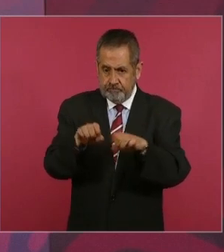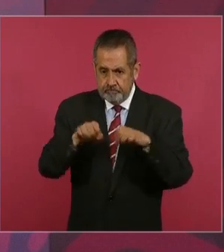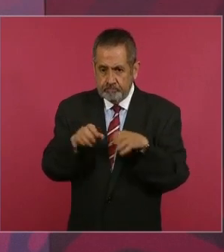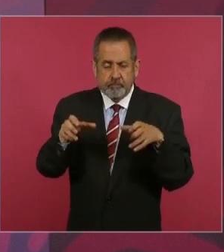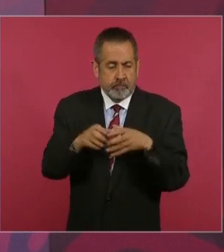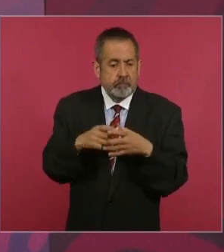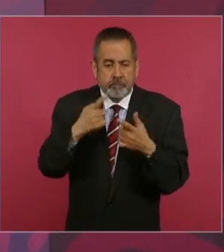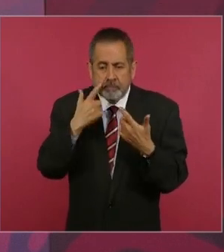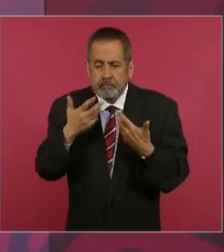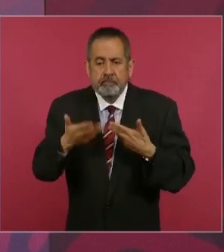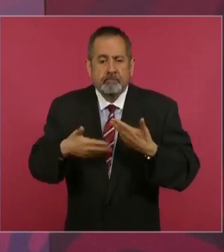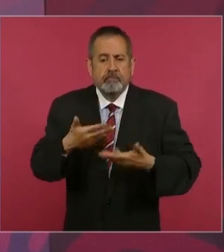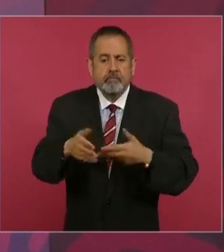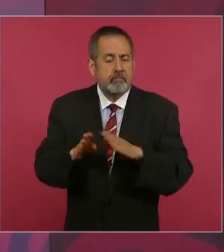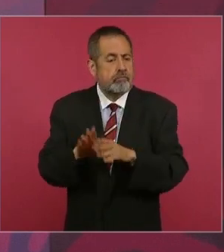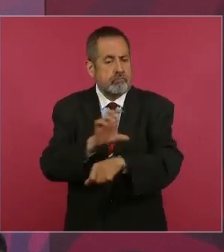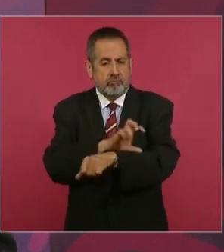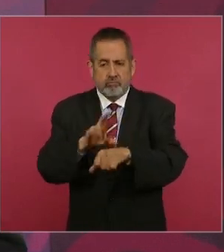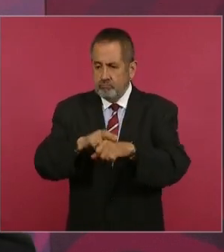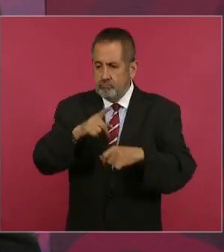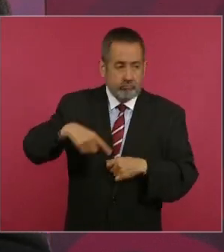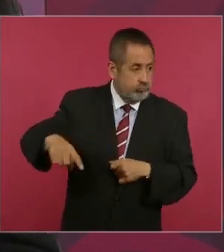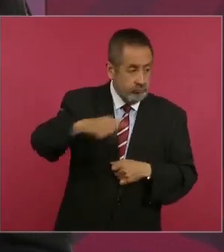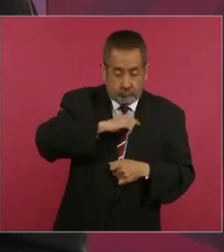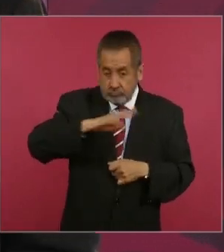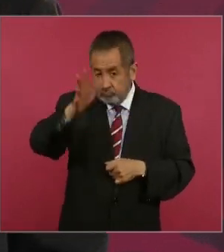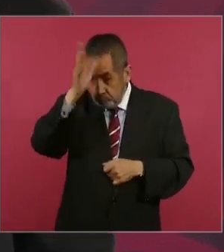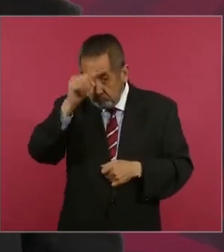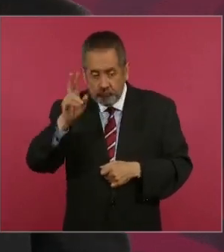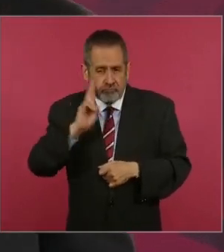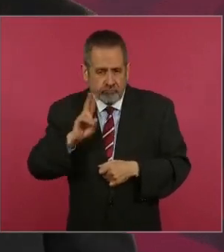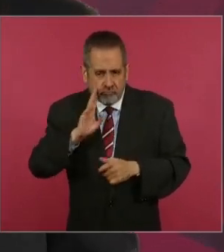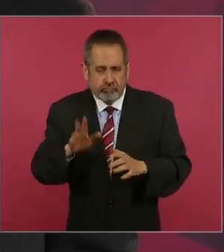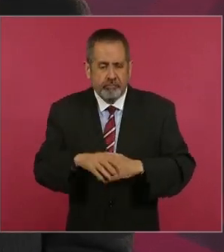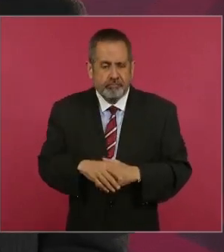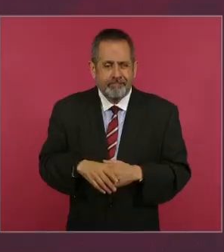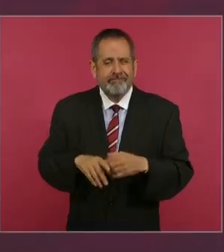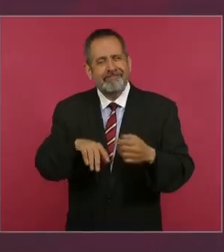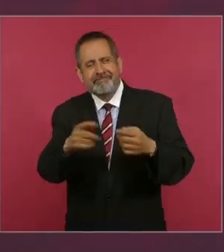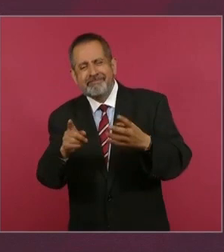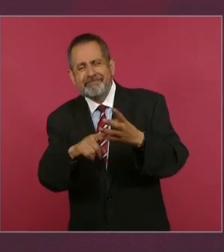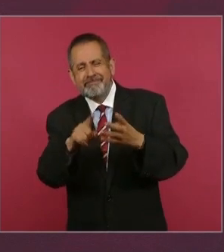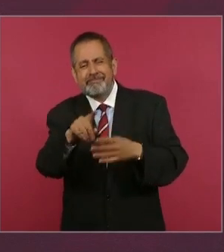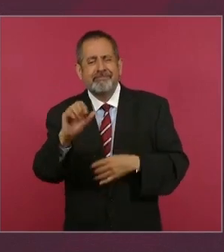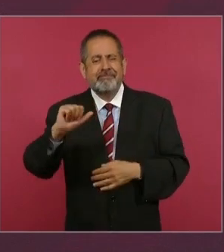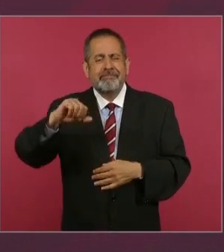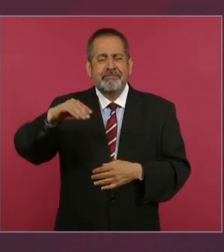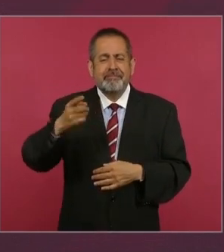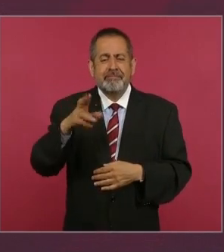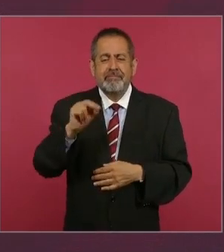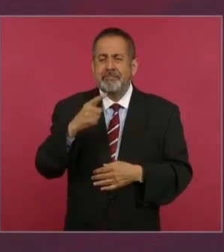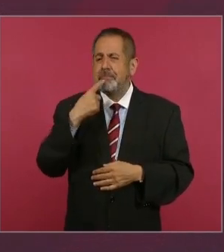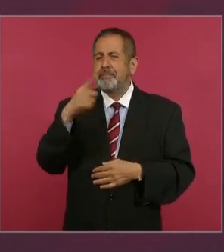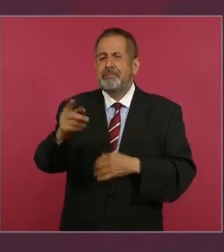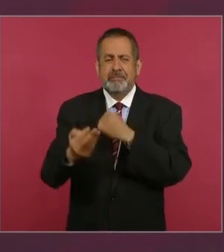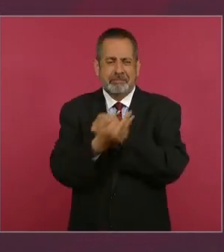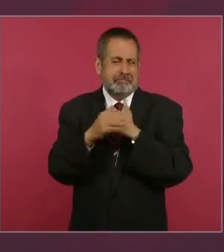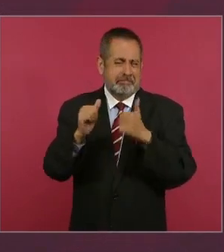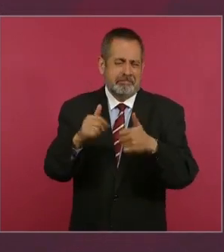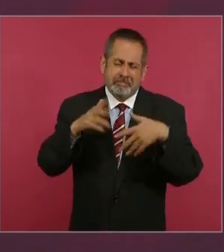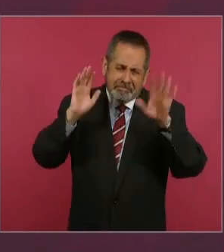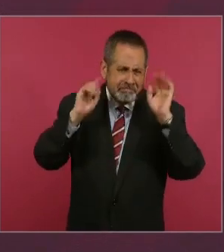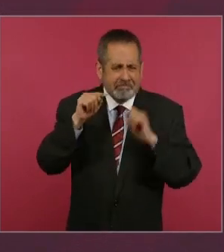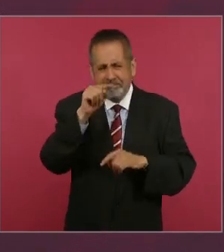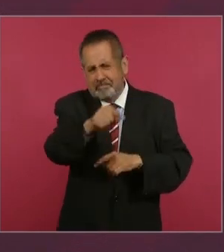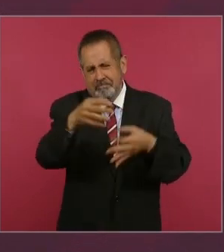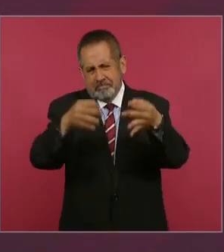a ver este si se logra un acuerdo y lo otro el amparo pues ya las instancias correspondientes van